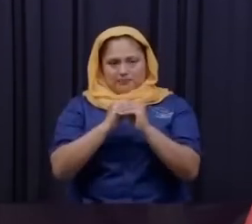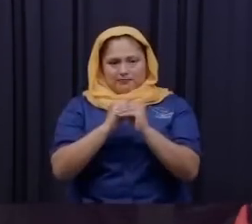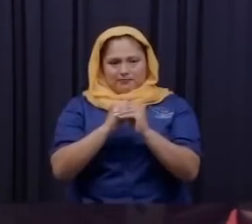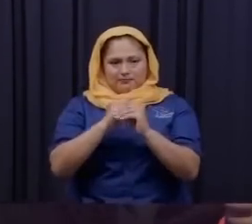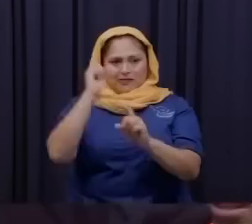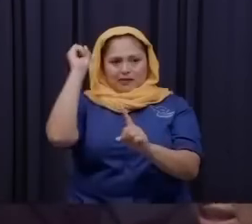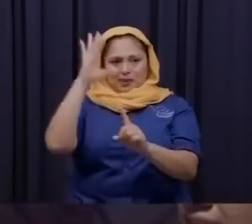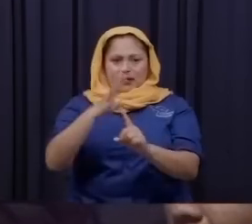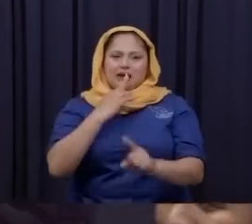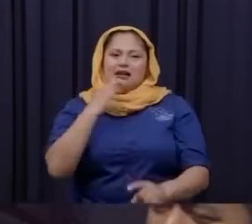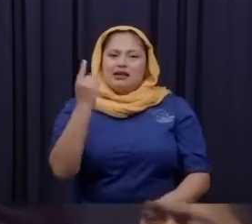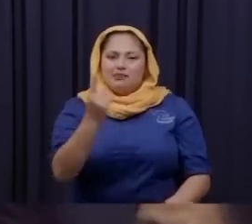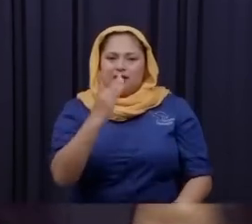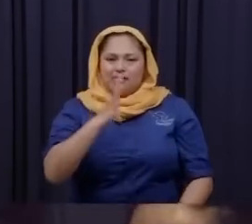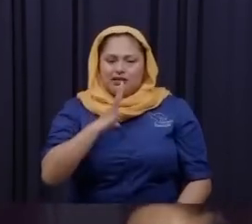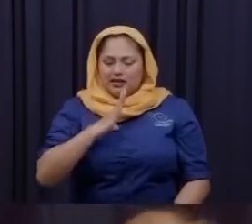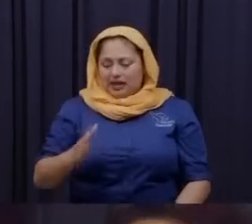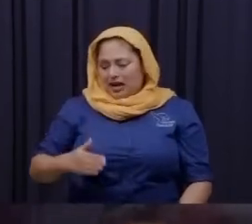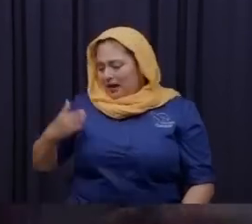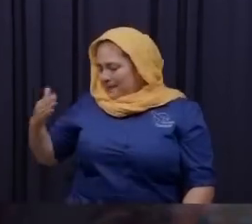Bendiga a su hermano que tiene a la par.